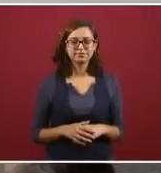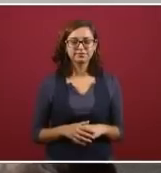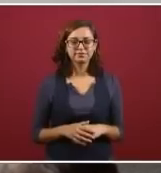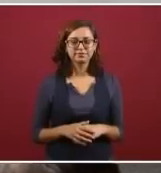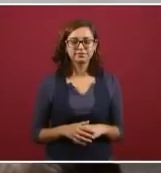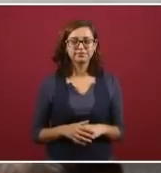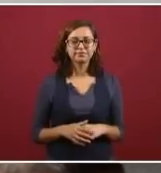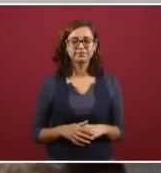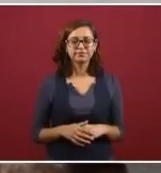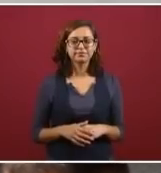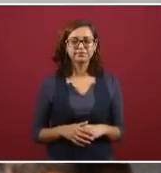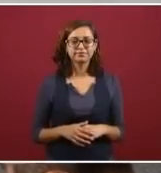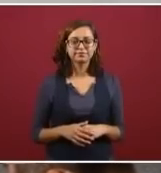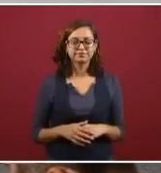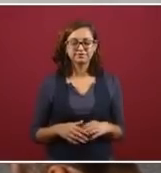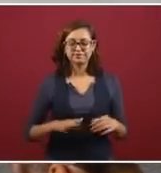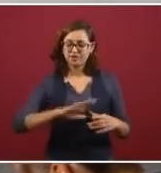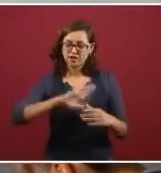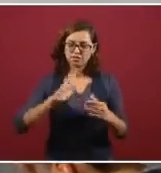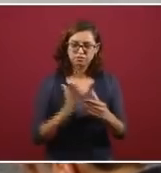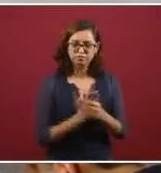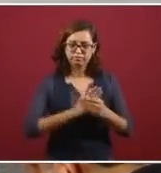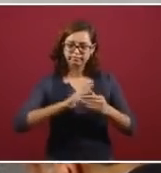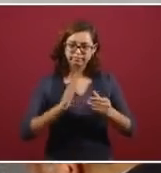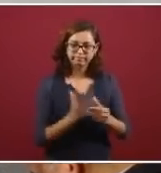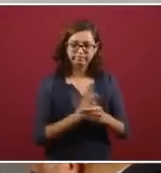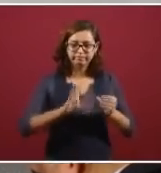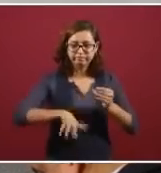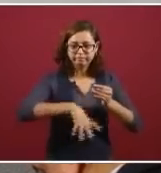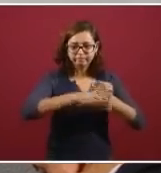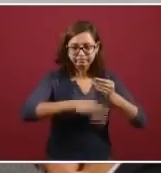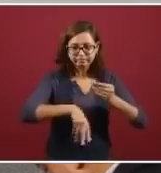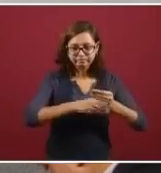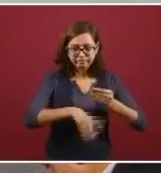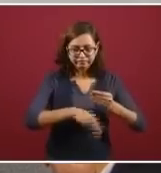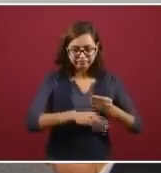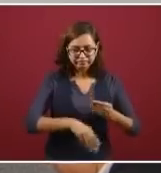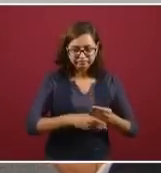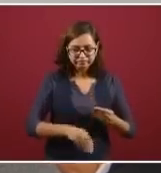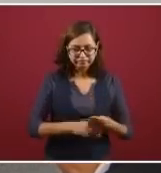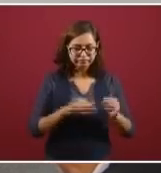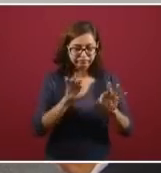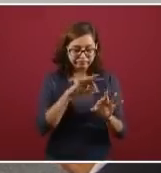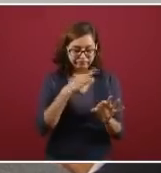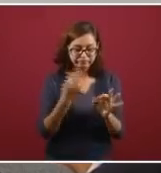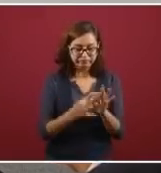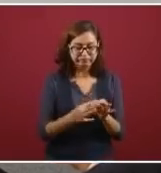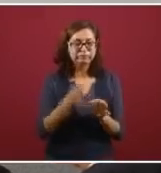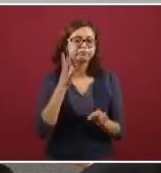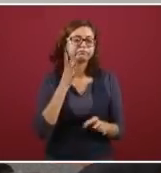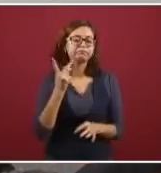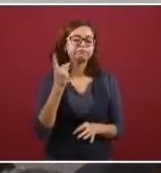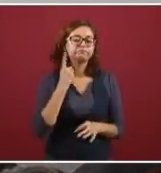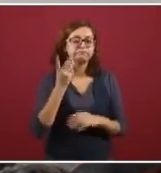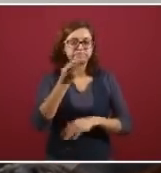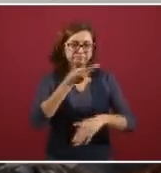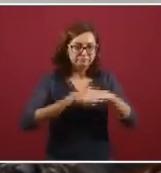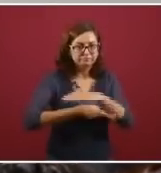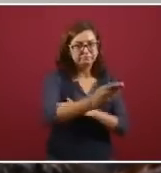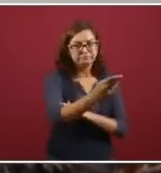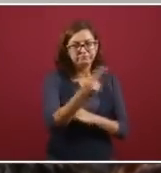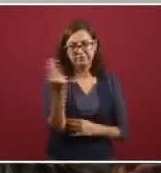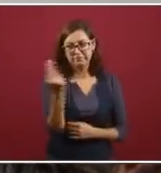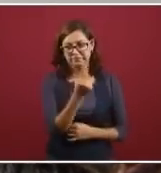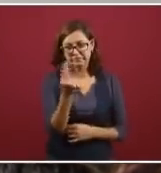terminando con todos los anexos que se tienen que entregar a la Cámara de Diputados el